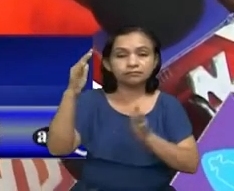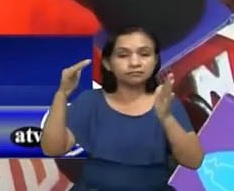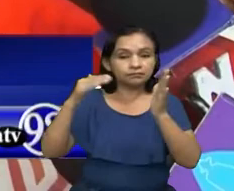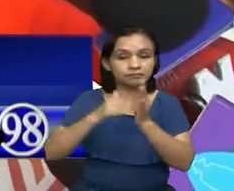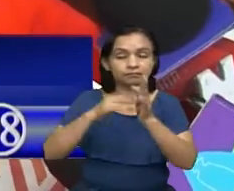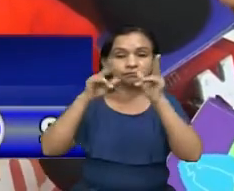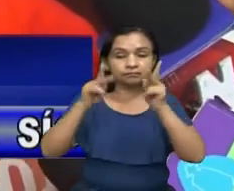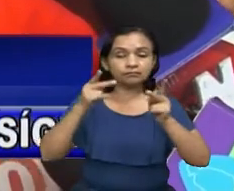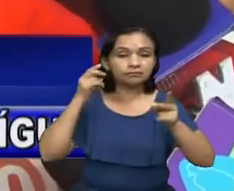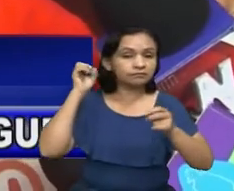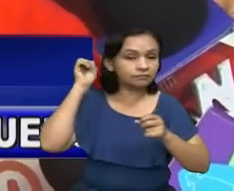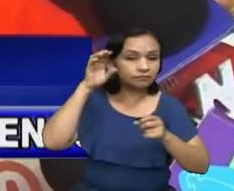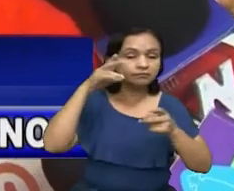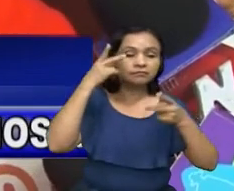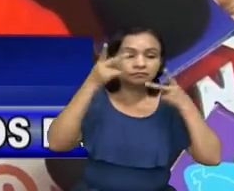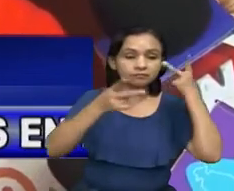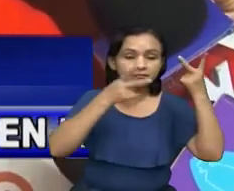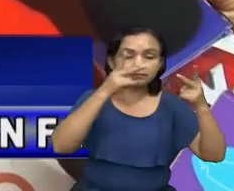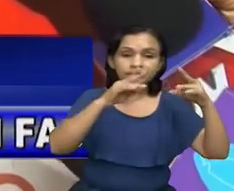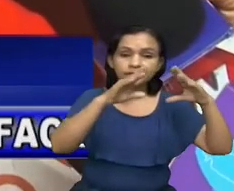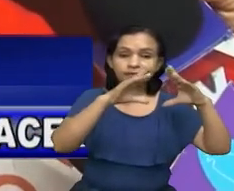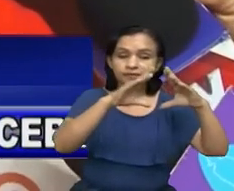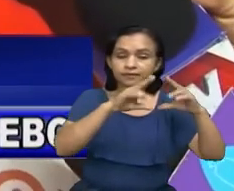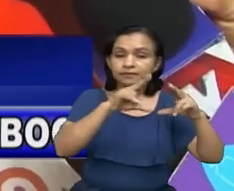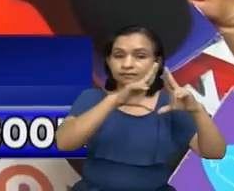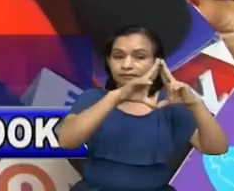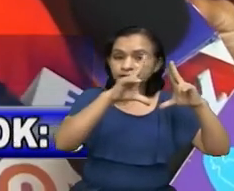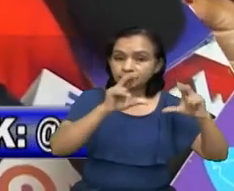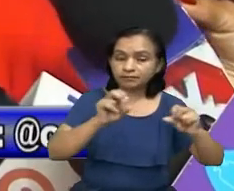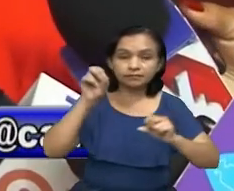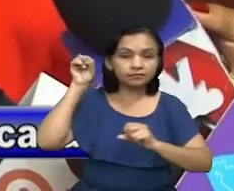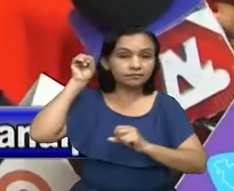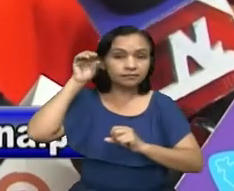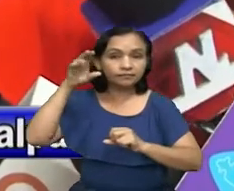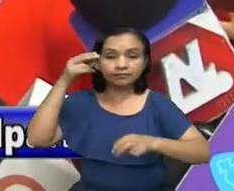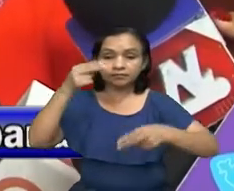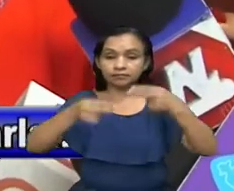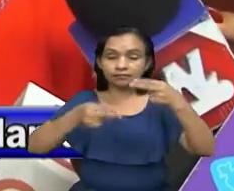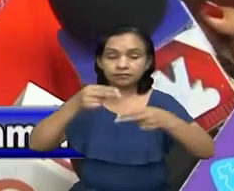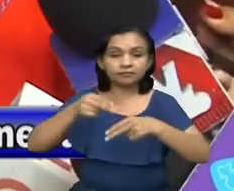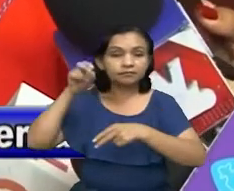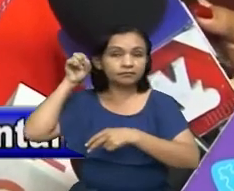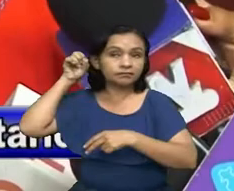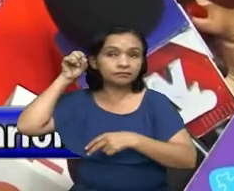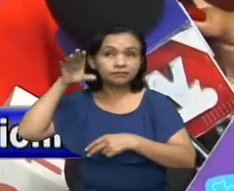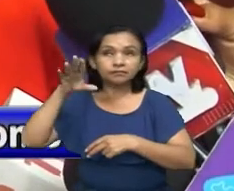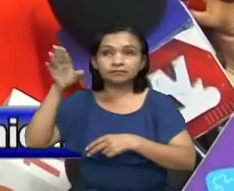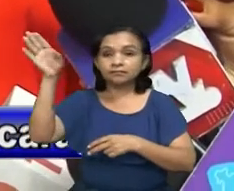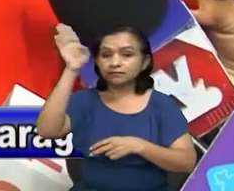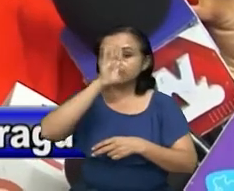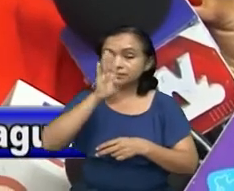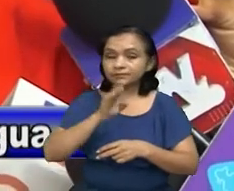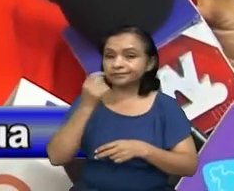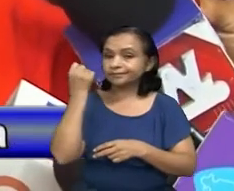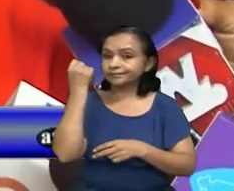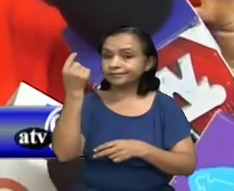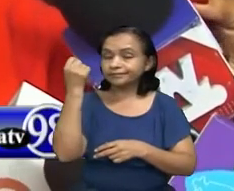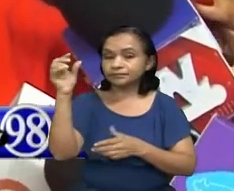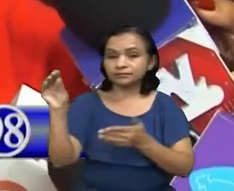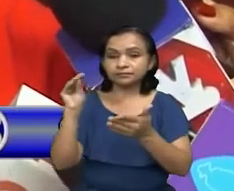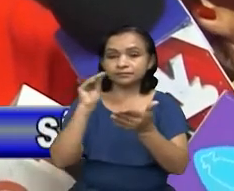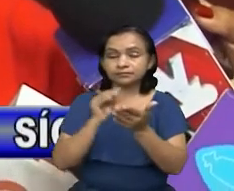que tenemos actualmente. Pero el INTUR, cuando nosotros damos datos de turistas, pues nunca incluimos a